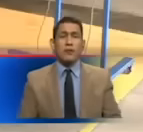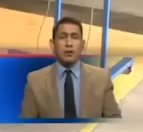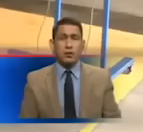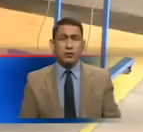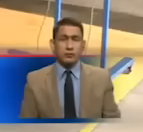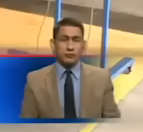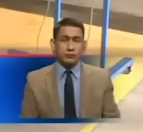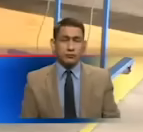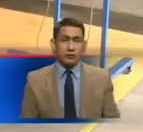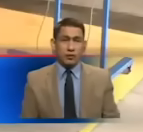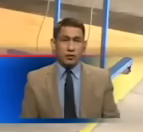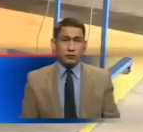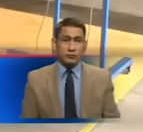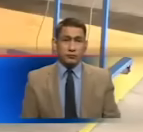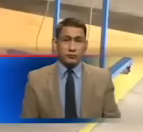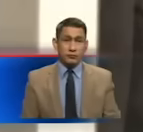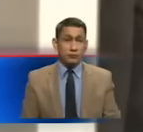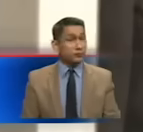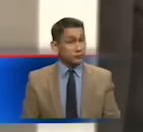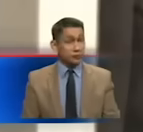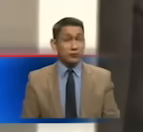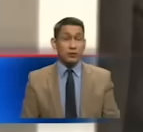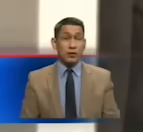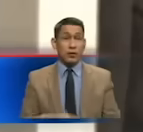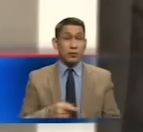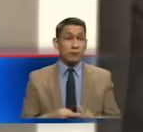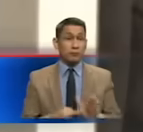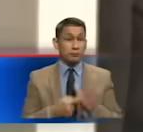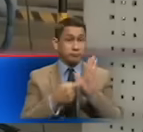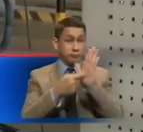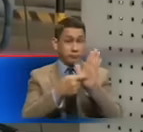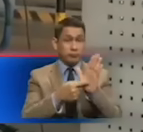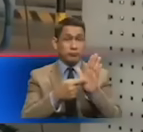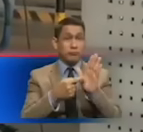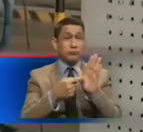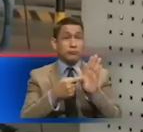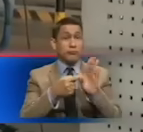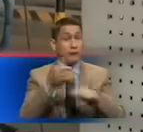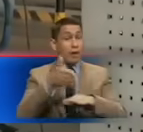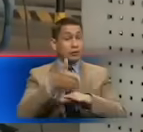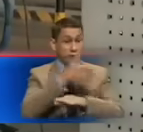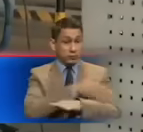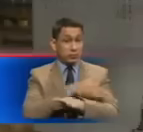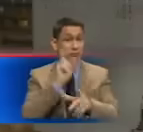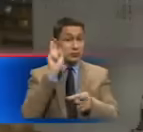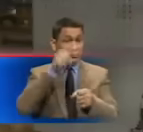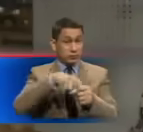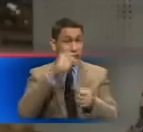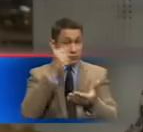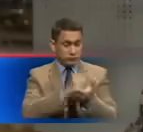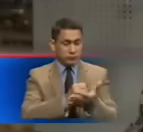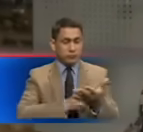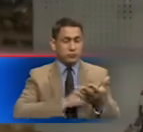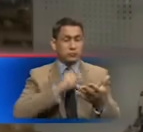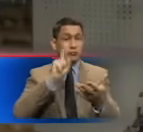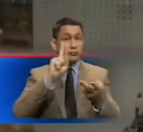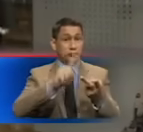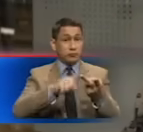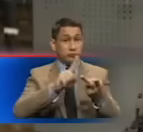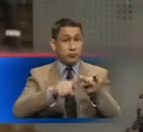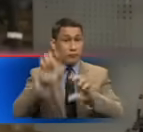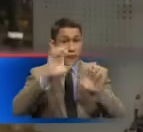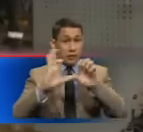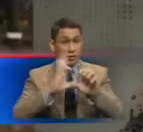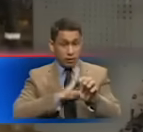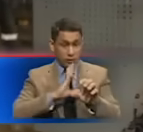así. El ciudadano que cumple con el mes de calendarización obtiene beneficios. Existe un descuento del 20%.